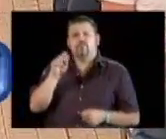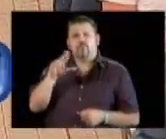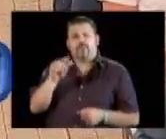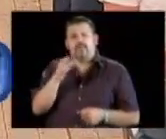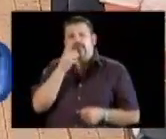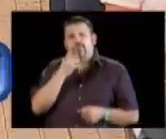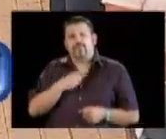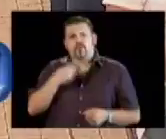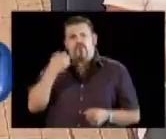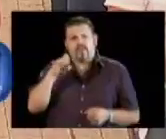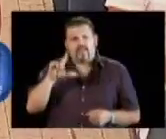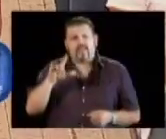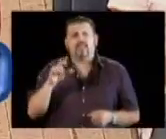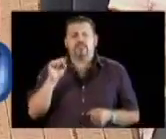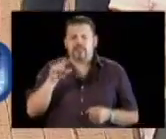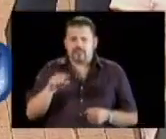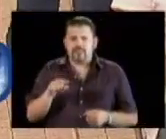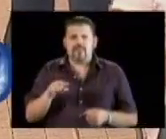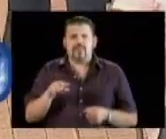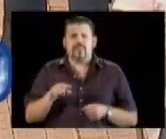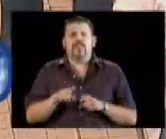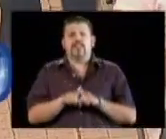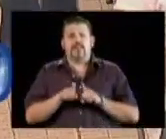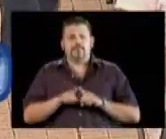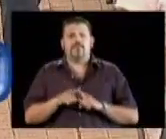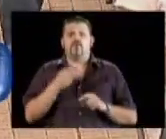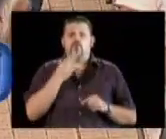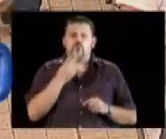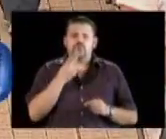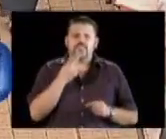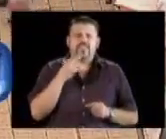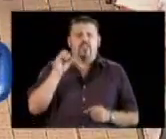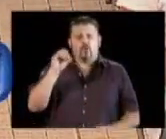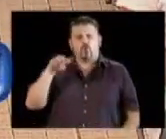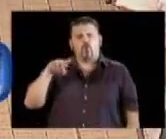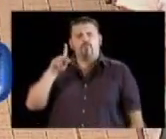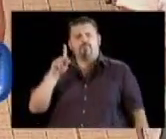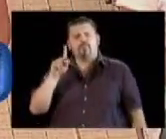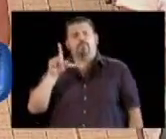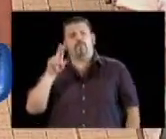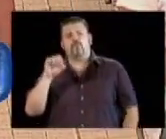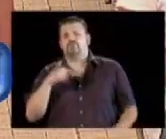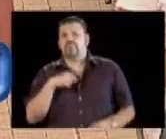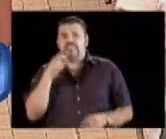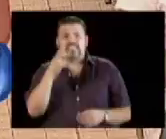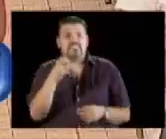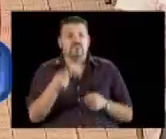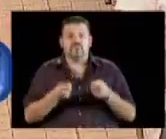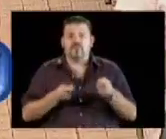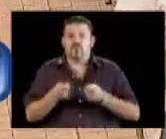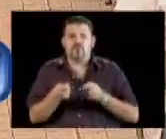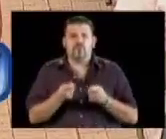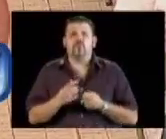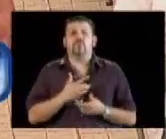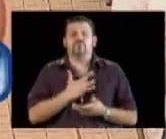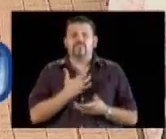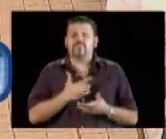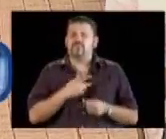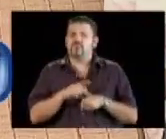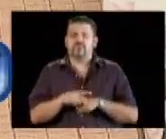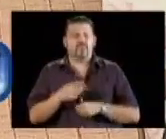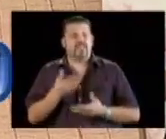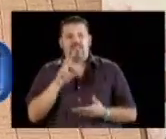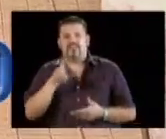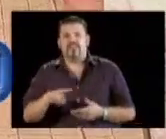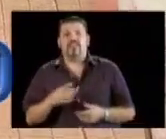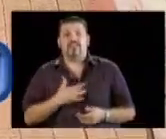gel. El gel también, OmniPlus. Y con eso me controló bastante lo que es el pie de atleta. Muchísimas